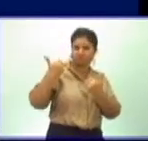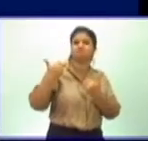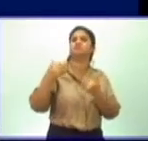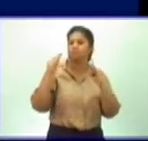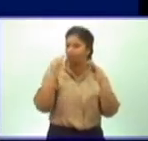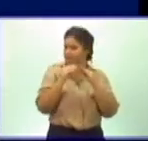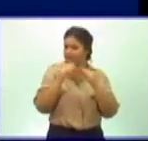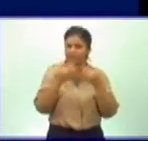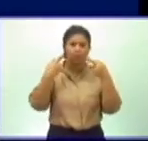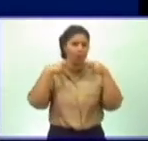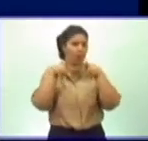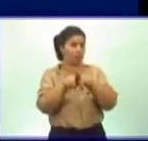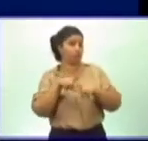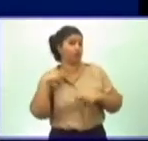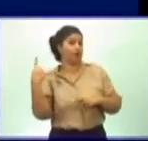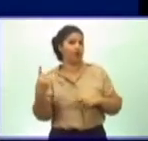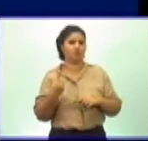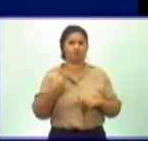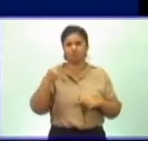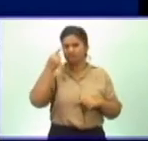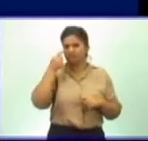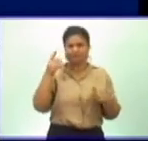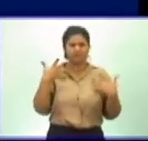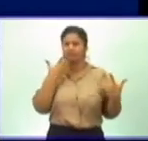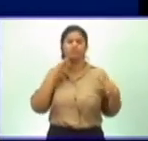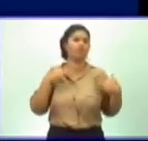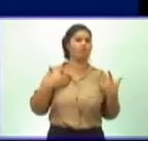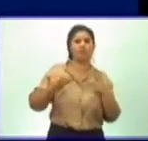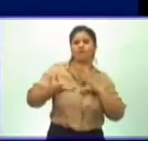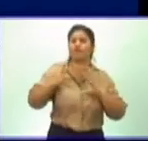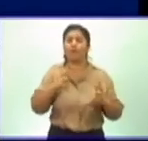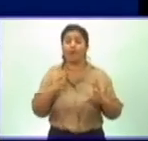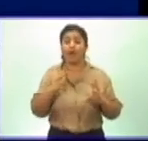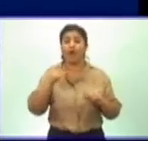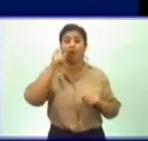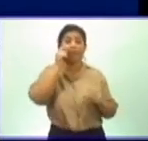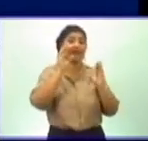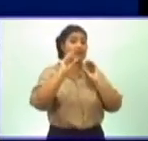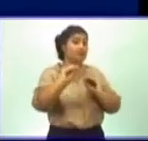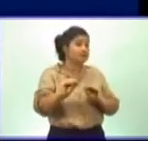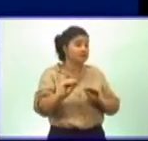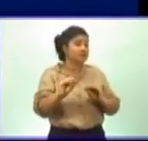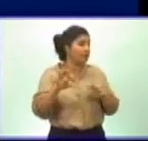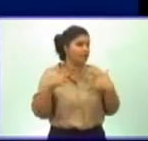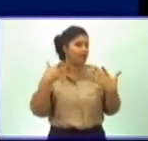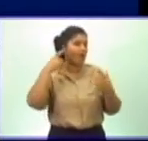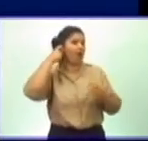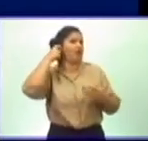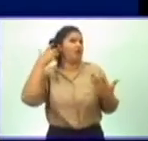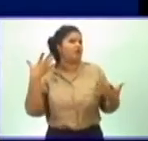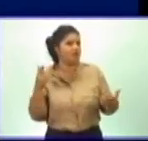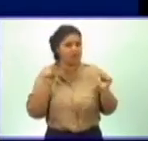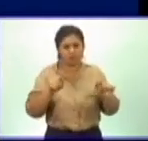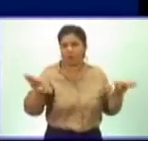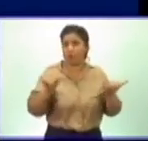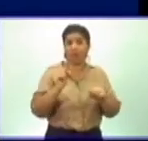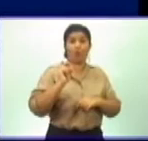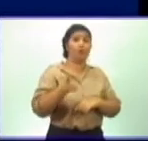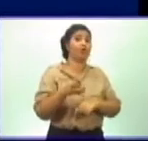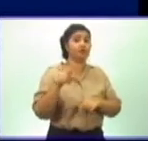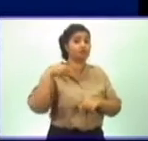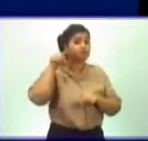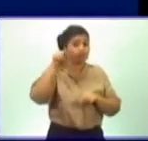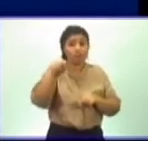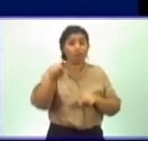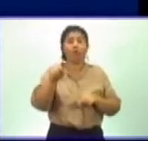qué nivel de prepotencia, hasta cierto punto, es una orden, le está dando a su hija de que la va a casar